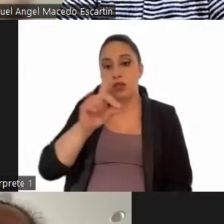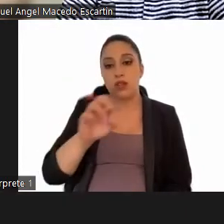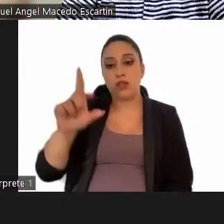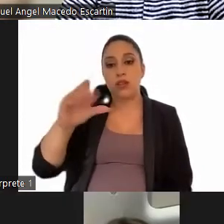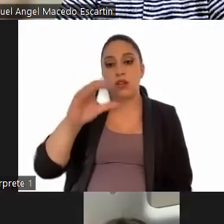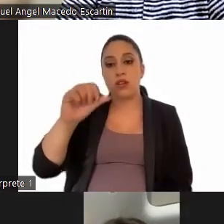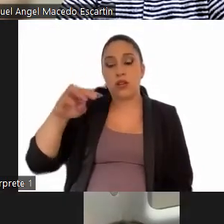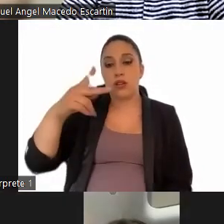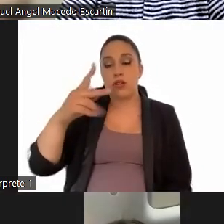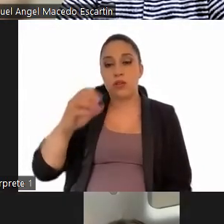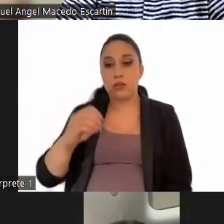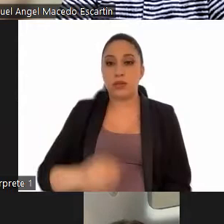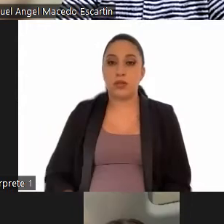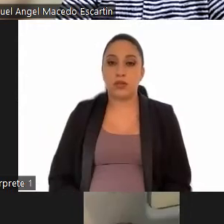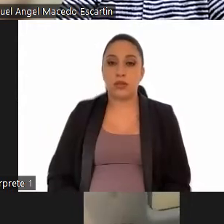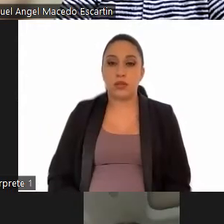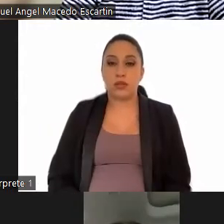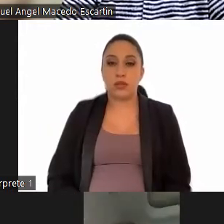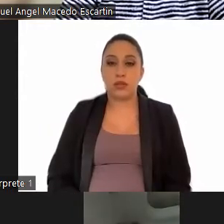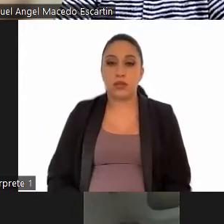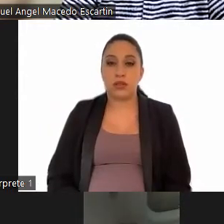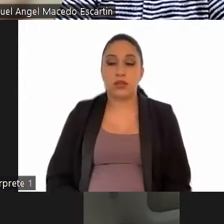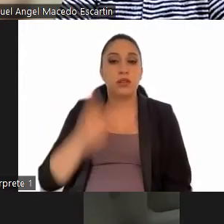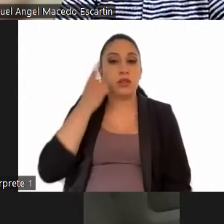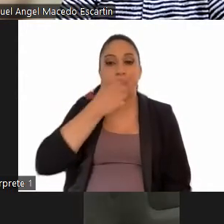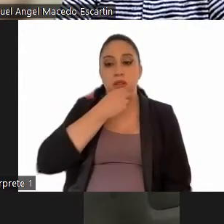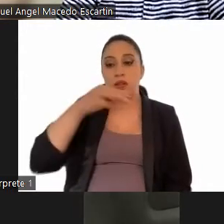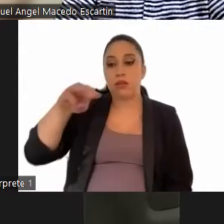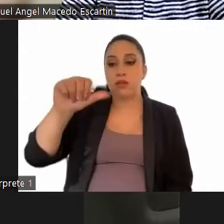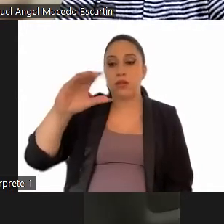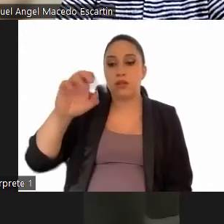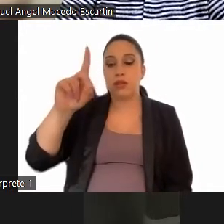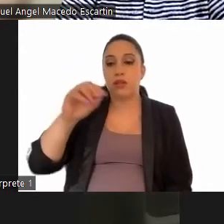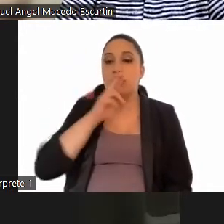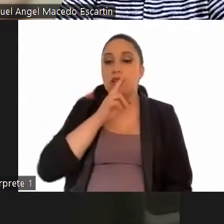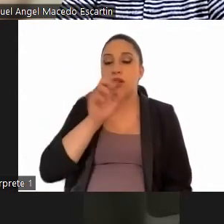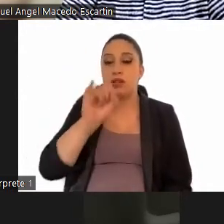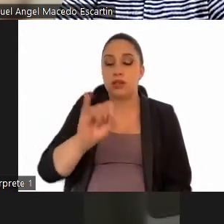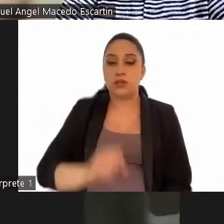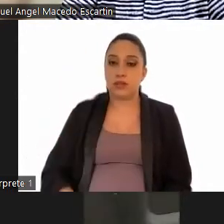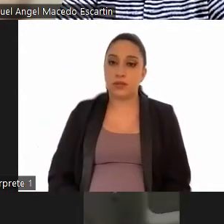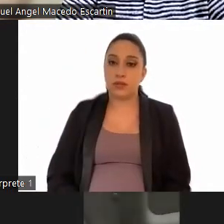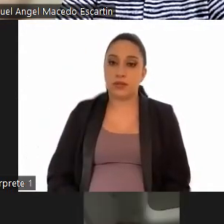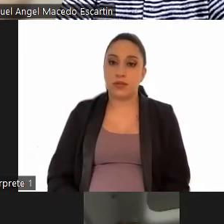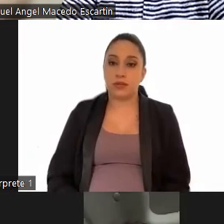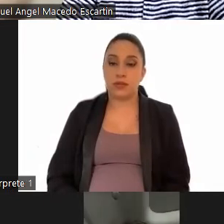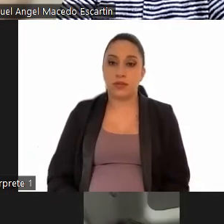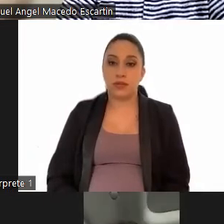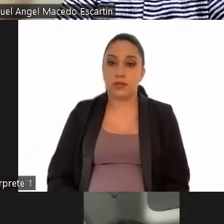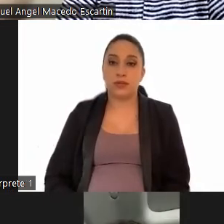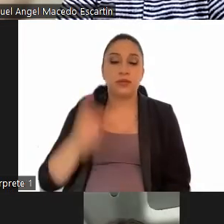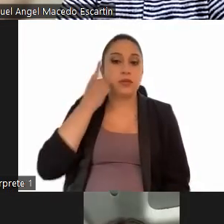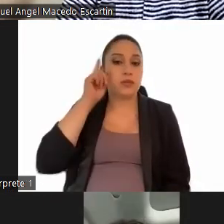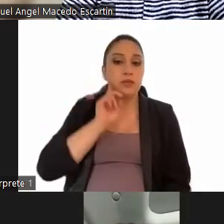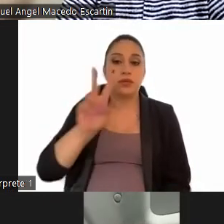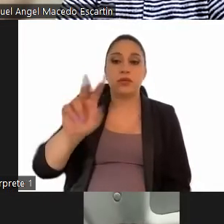¿Y entonces? Diputado Miguel Ángel Macedo Escartín. Miguel Macedo, a favor. Diputada Valeria